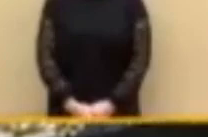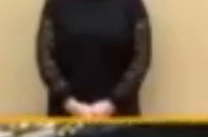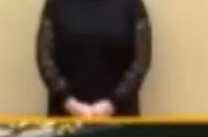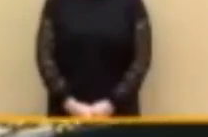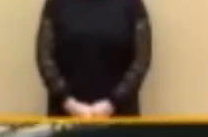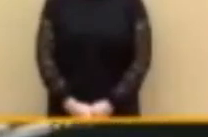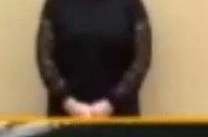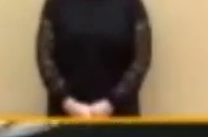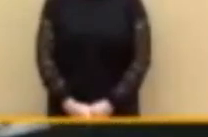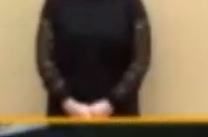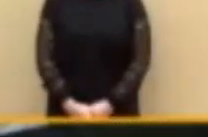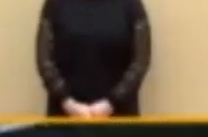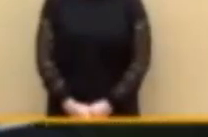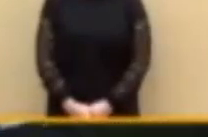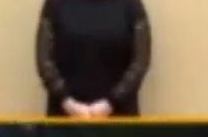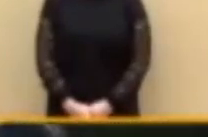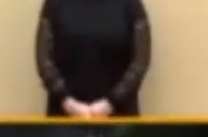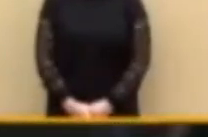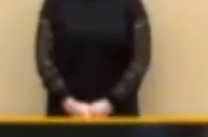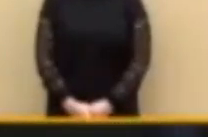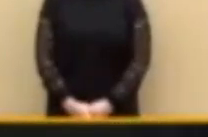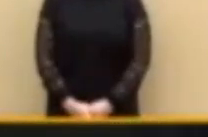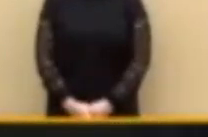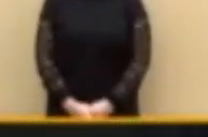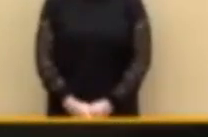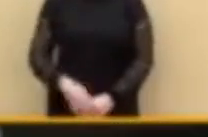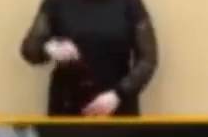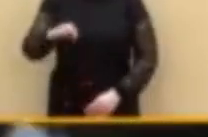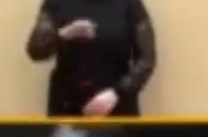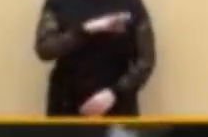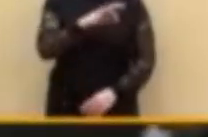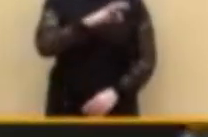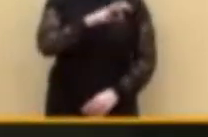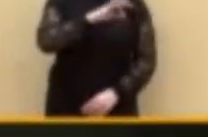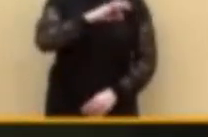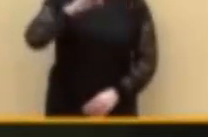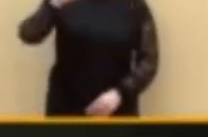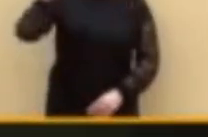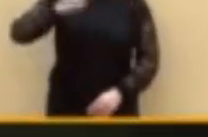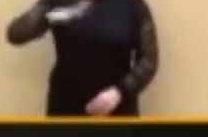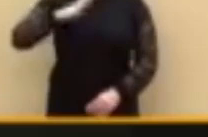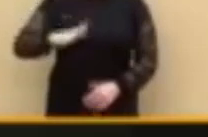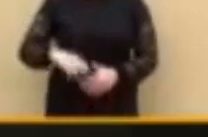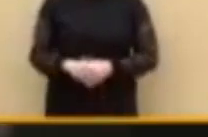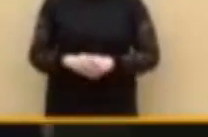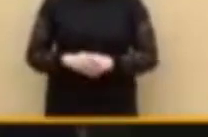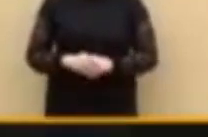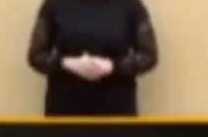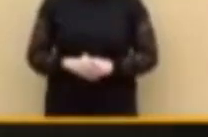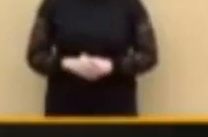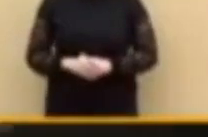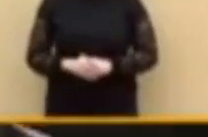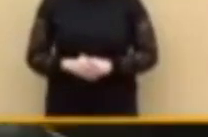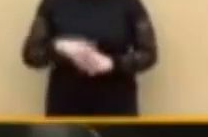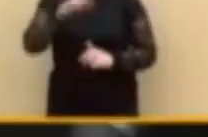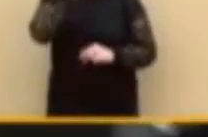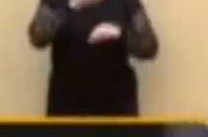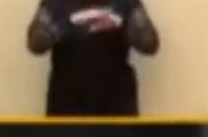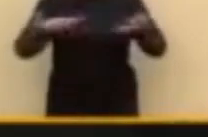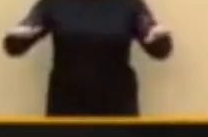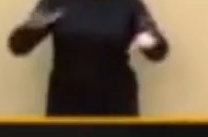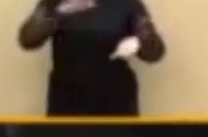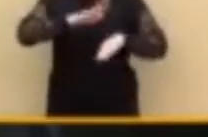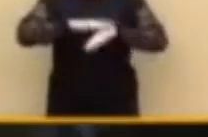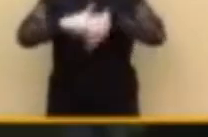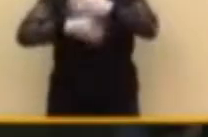últimos 40 años estos no han pedido perdón y no solamente no han pedido perdón sino que se permiten homenajear con la aquiescencia